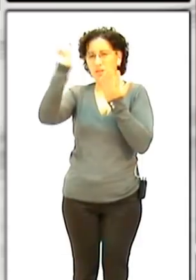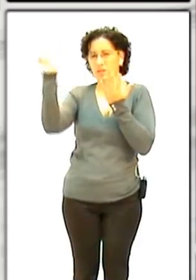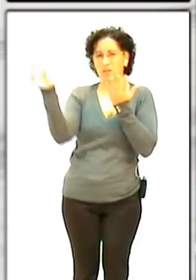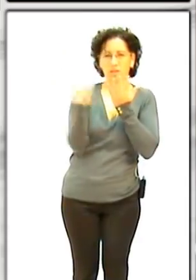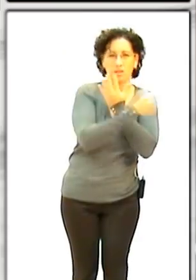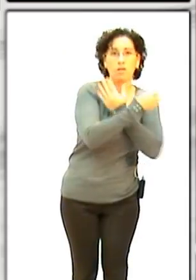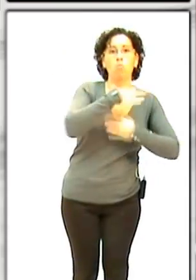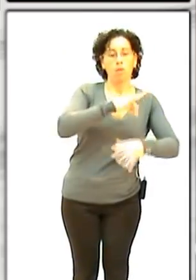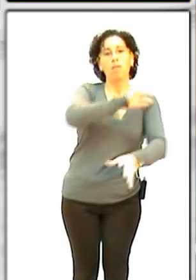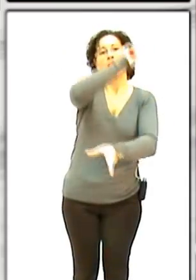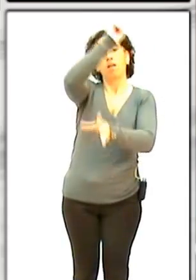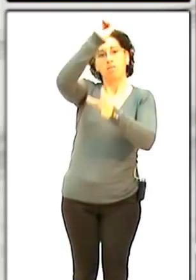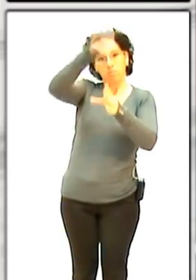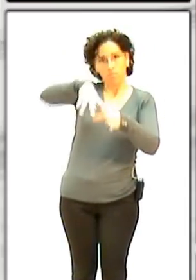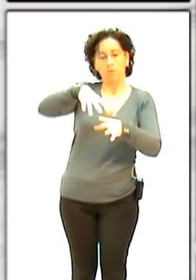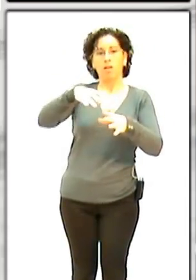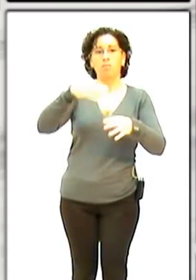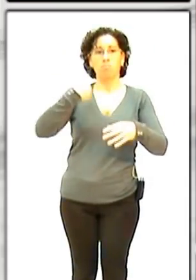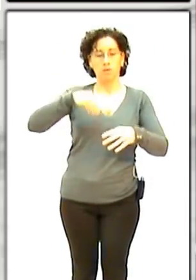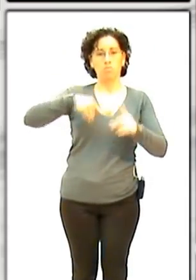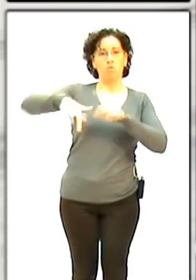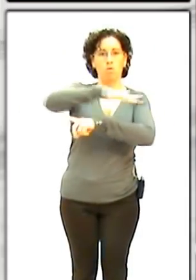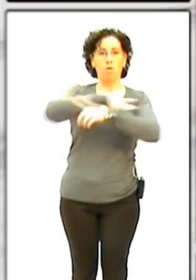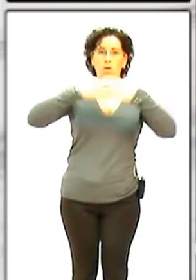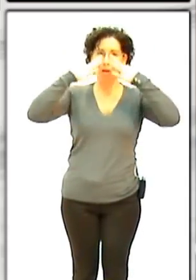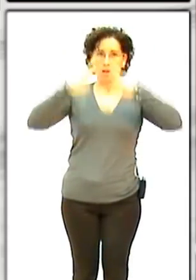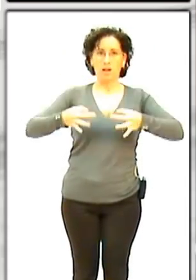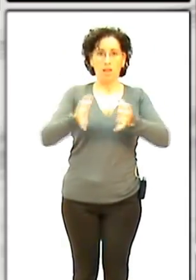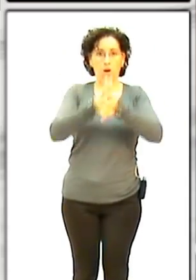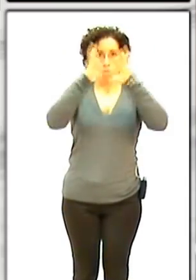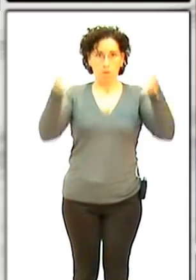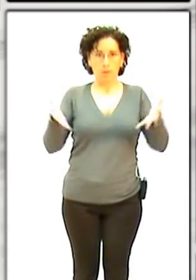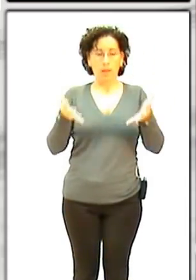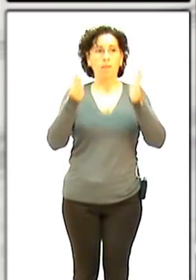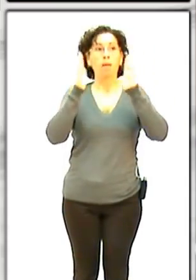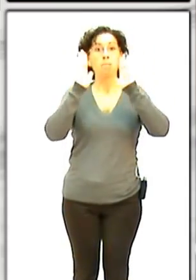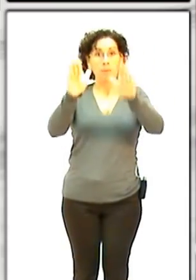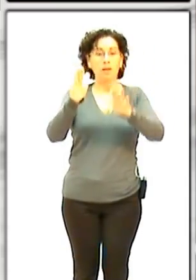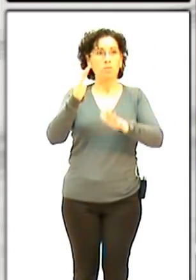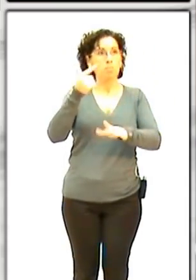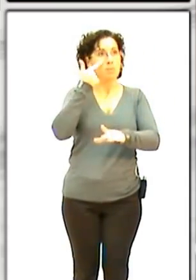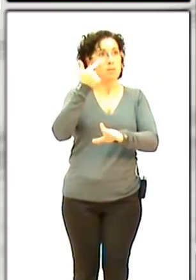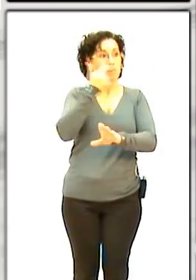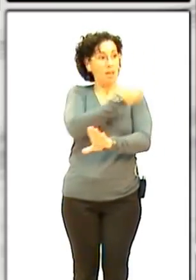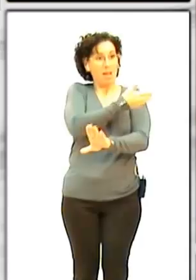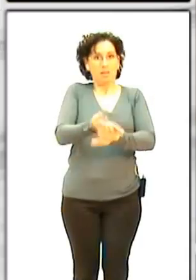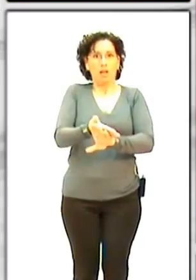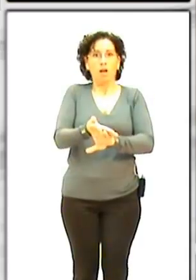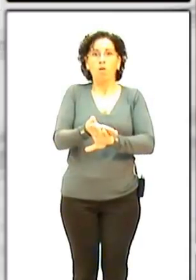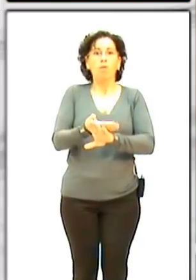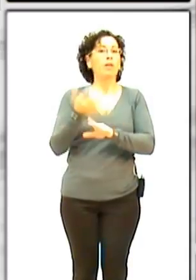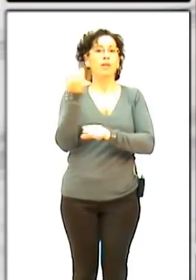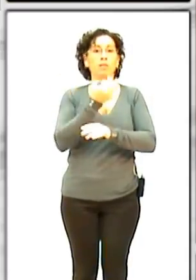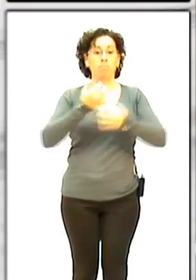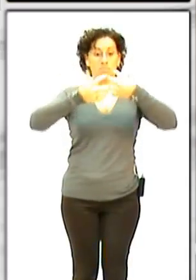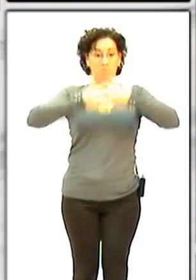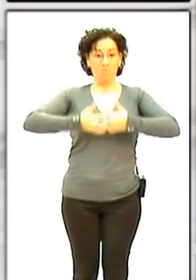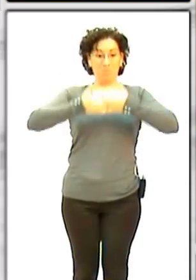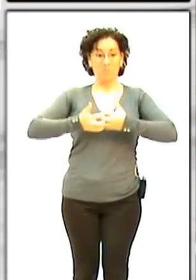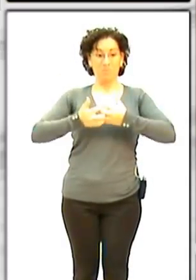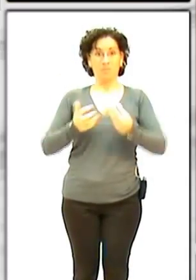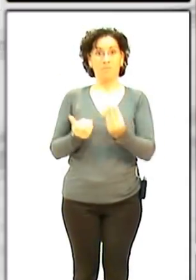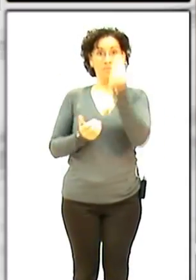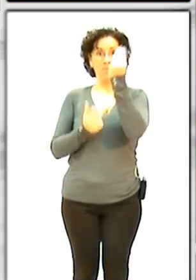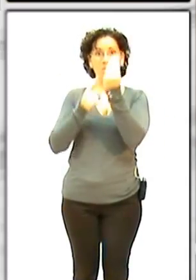realidad aumentada. Eso sí, estamos partiendo de la base que solo hasta ahora tenemos dispositivos con la capacidad necesaria